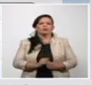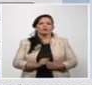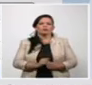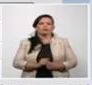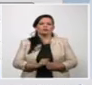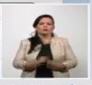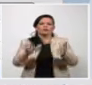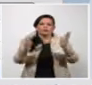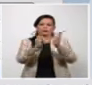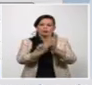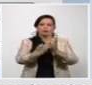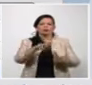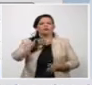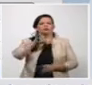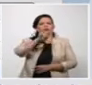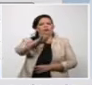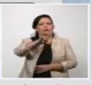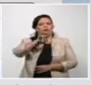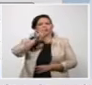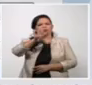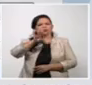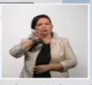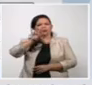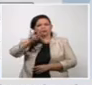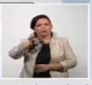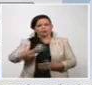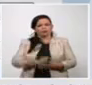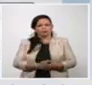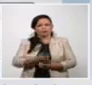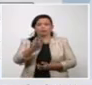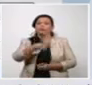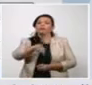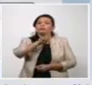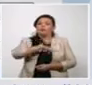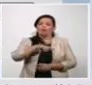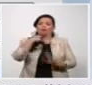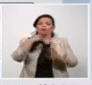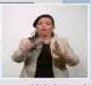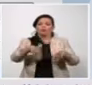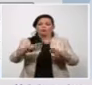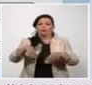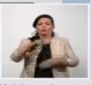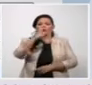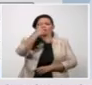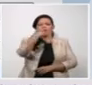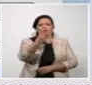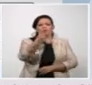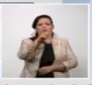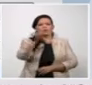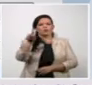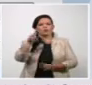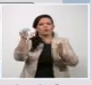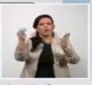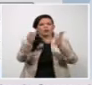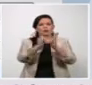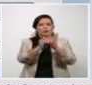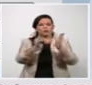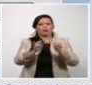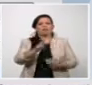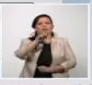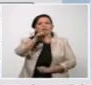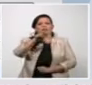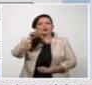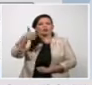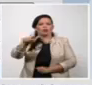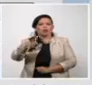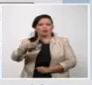22.833.949, y fallecen ayer también una cifra elevada de personas, 11.110 con la COVID-19, lo cual